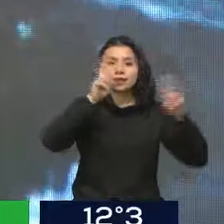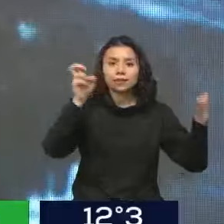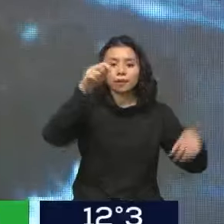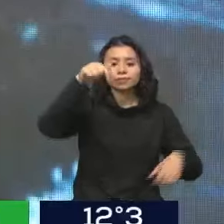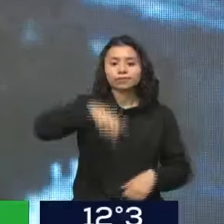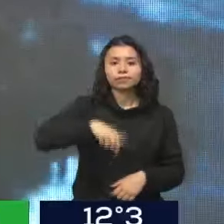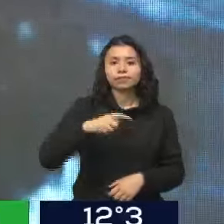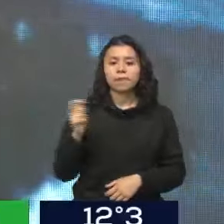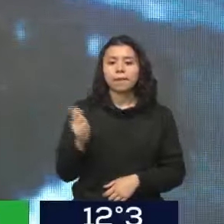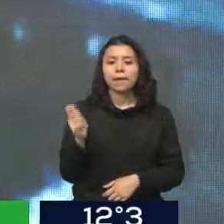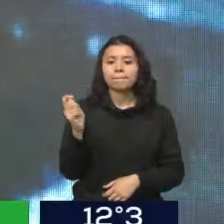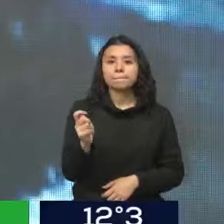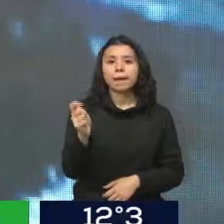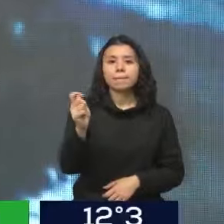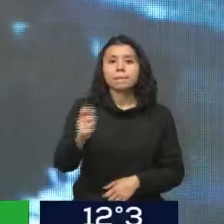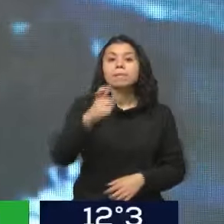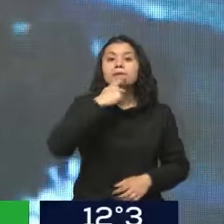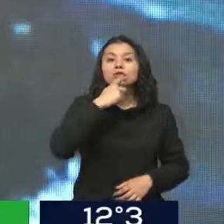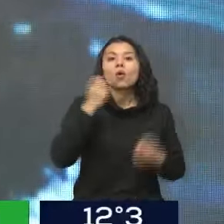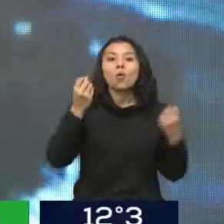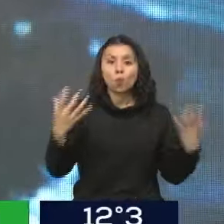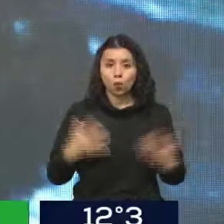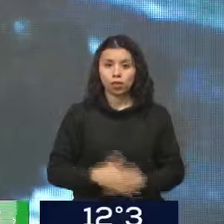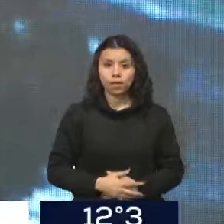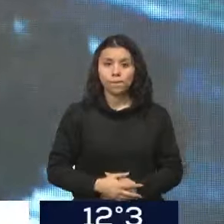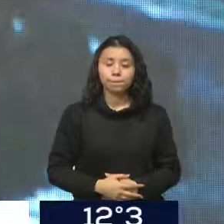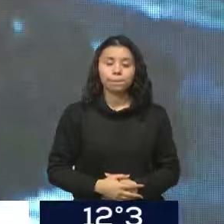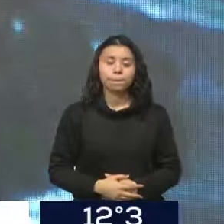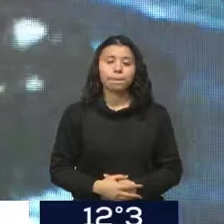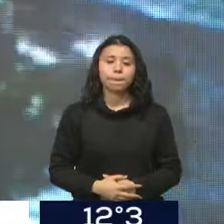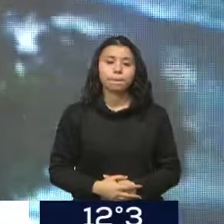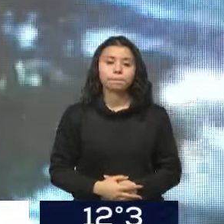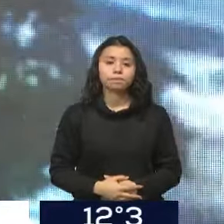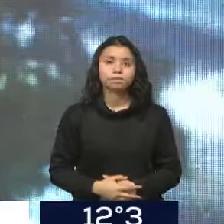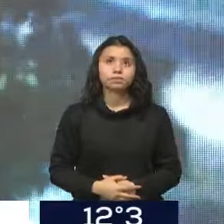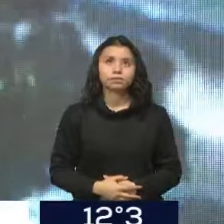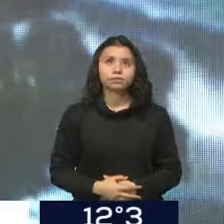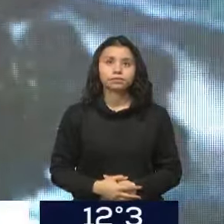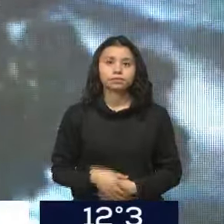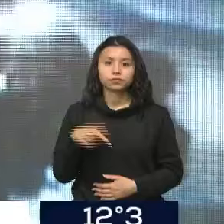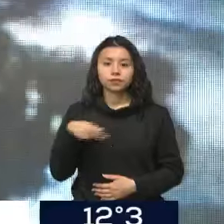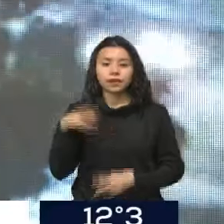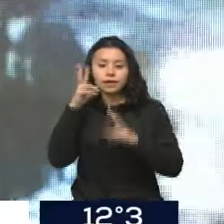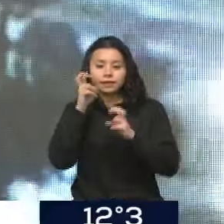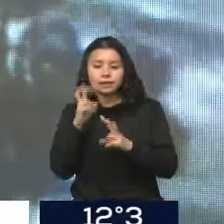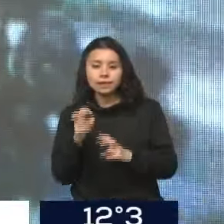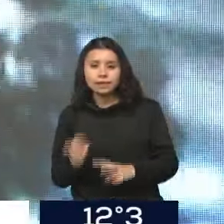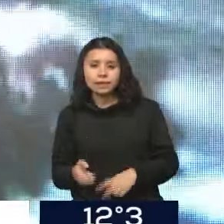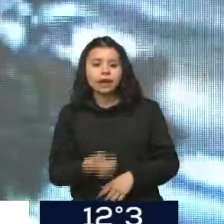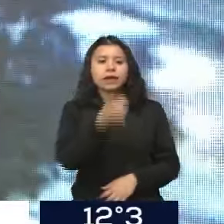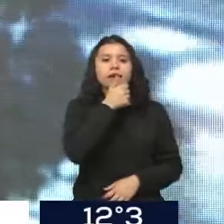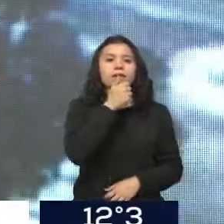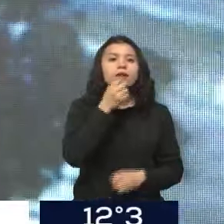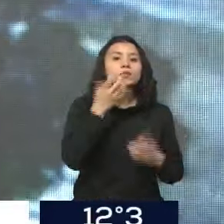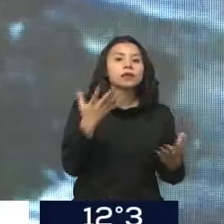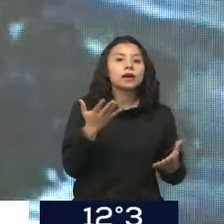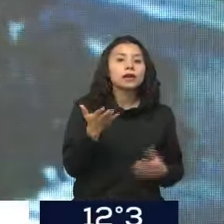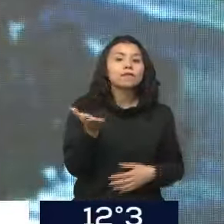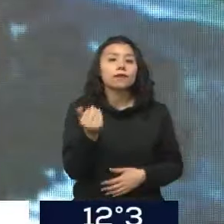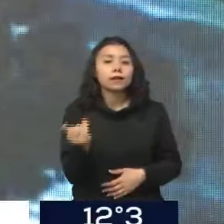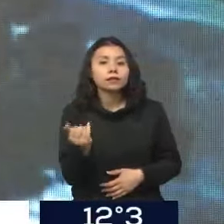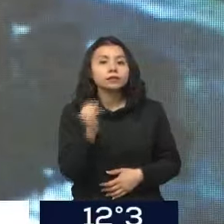la provincia de Mendoza. El pronóstico de escurrimiento, ¿faltará agua? ¿Habrá escasez? Vemos los detalles